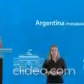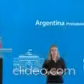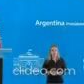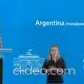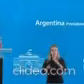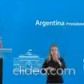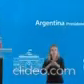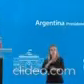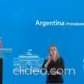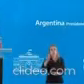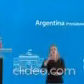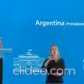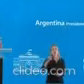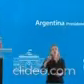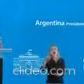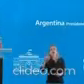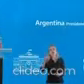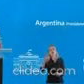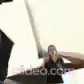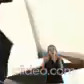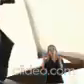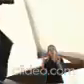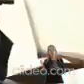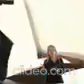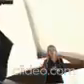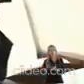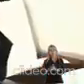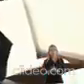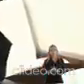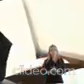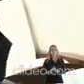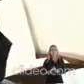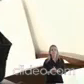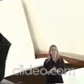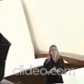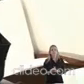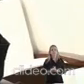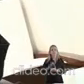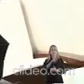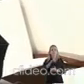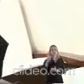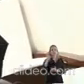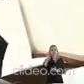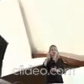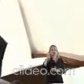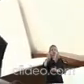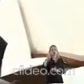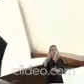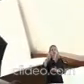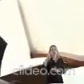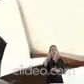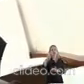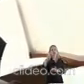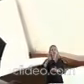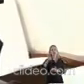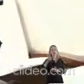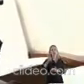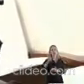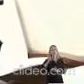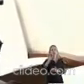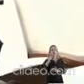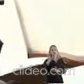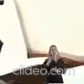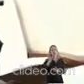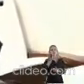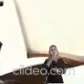juan pablo peralta para el firme concierto a 22.7 mi radio tucumán quería consultarle sobre los datos